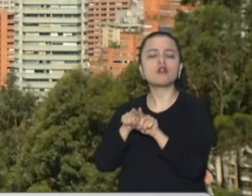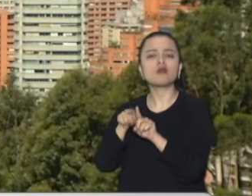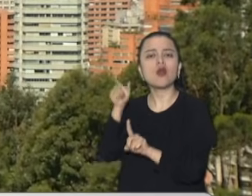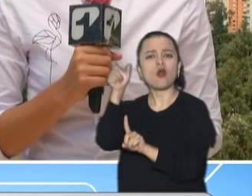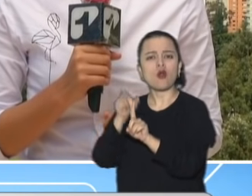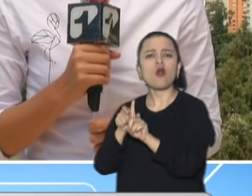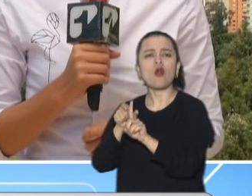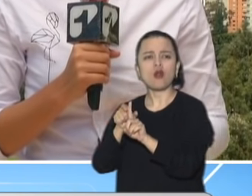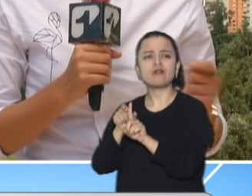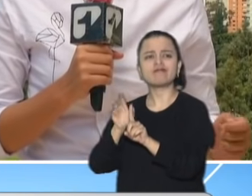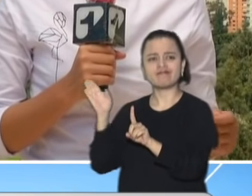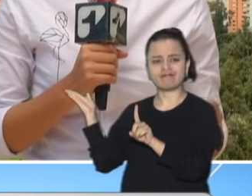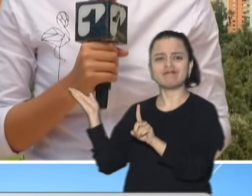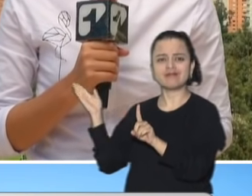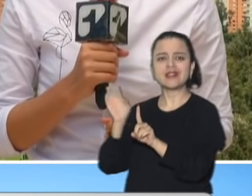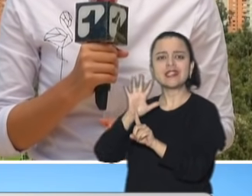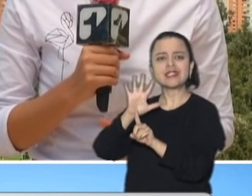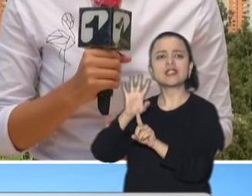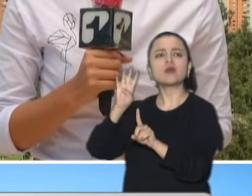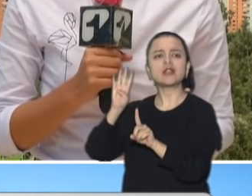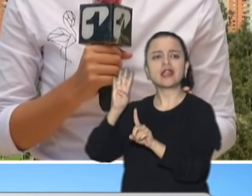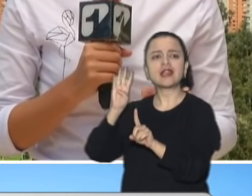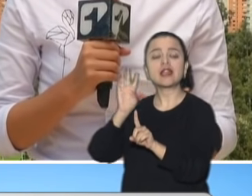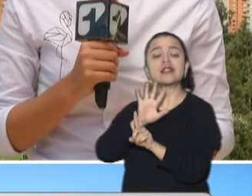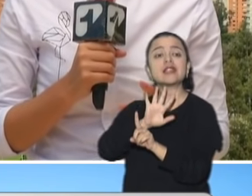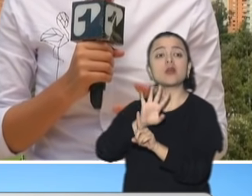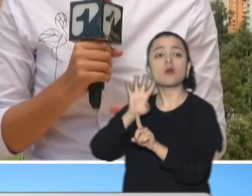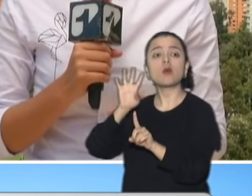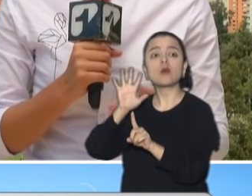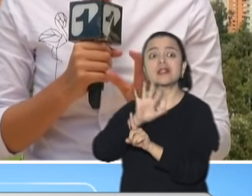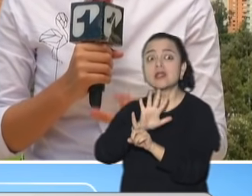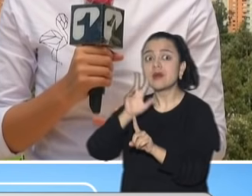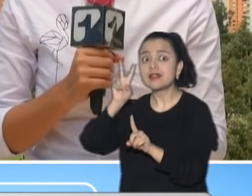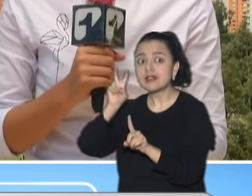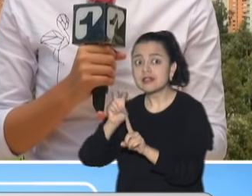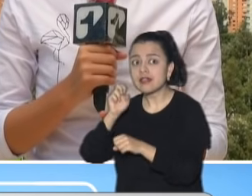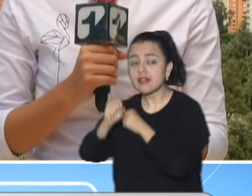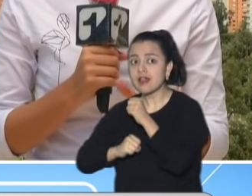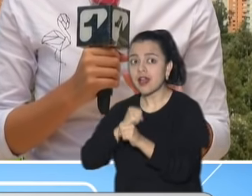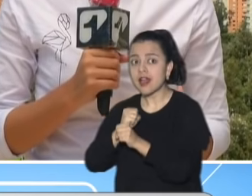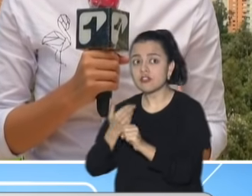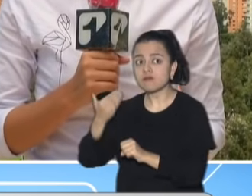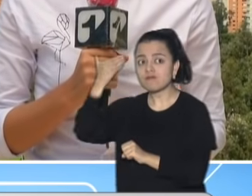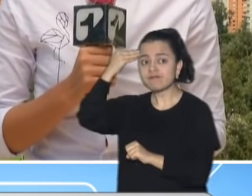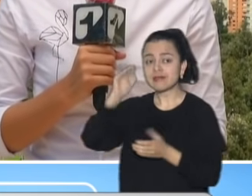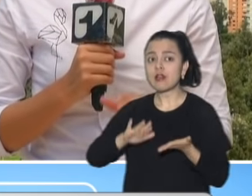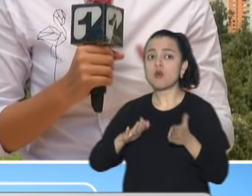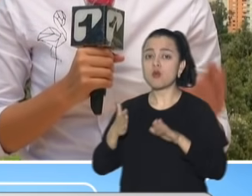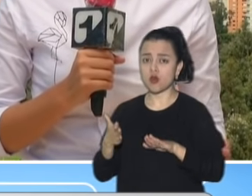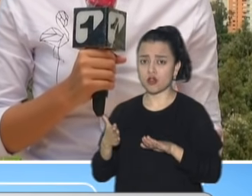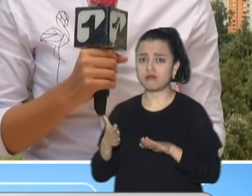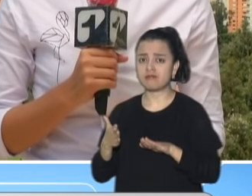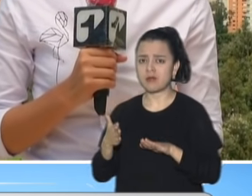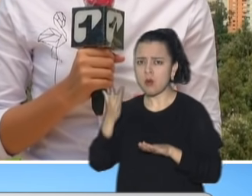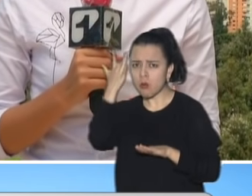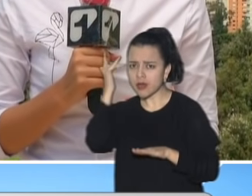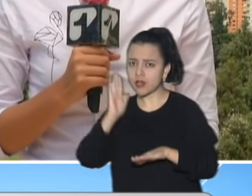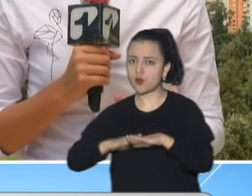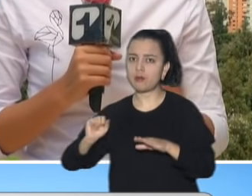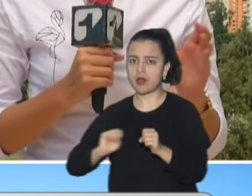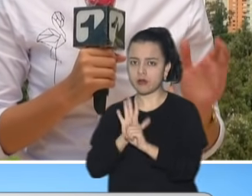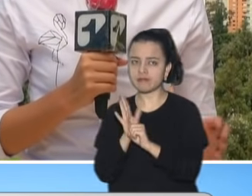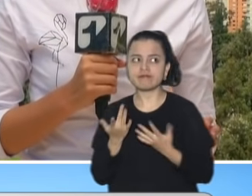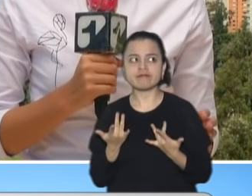57 años que falleció en julio del 2020, cuando estábamos, recordemos, en el primer pico de la pandemia. Lo que dice el